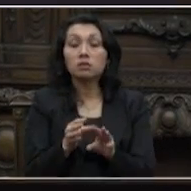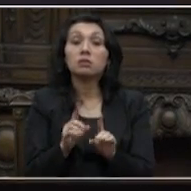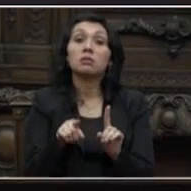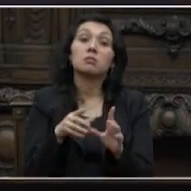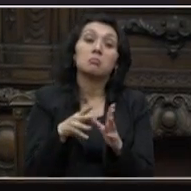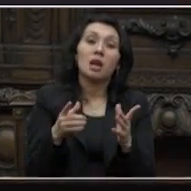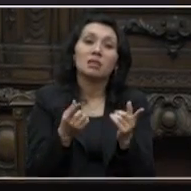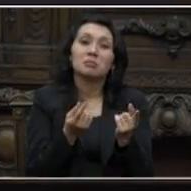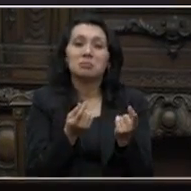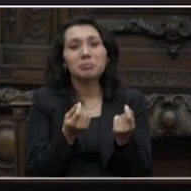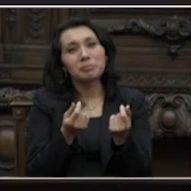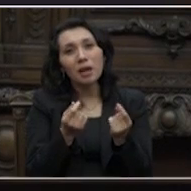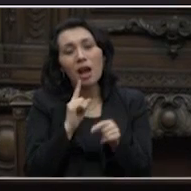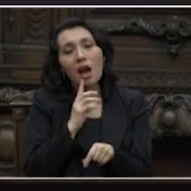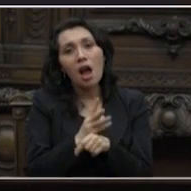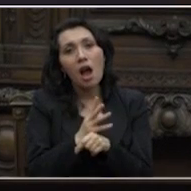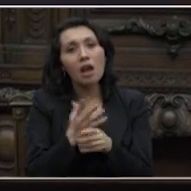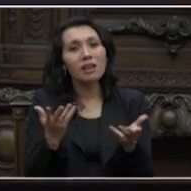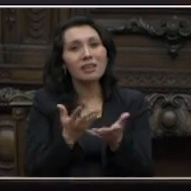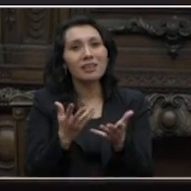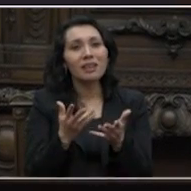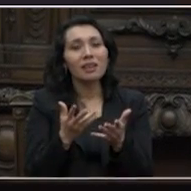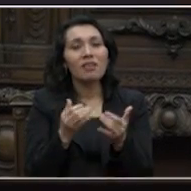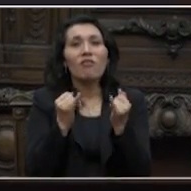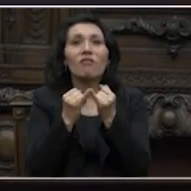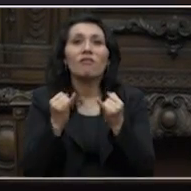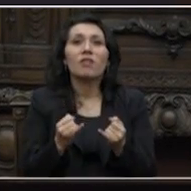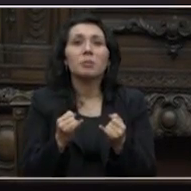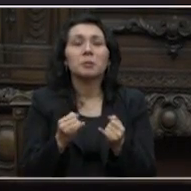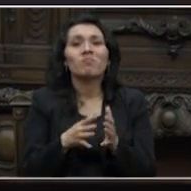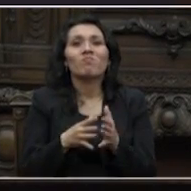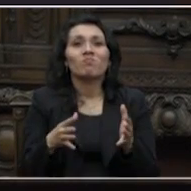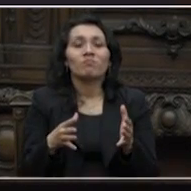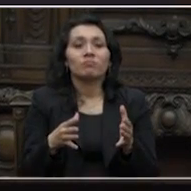más pareciera que tiene un carácter